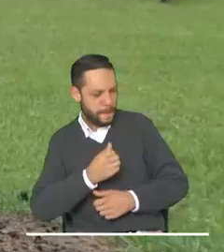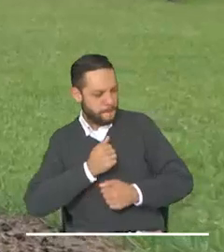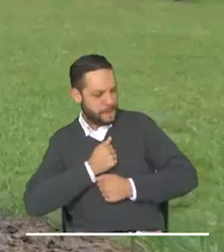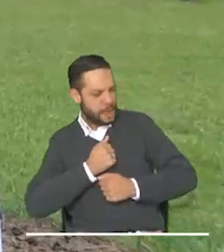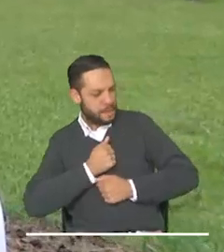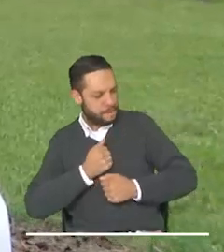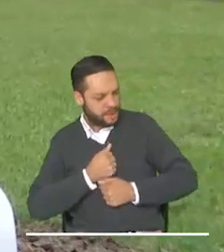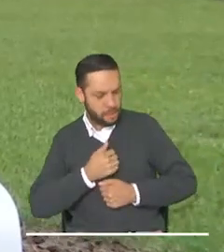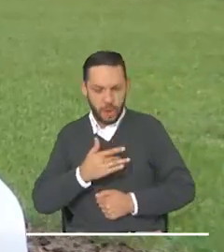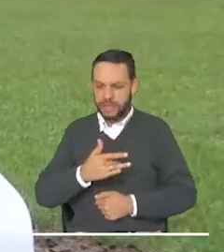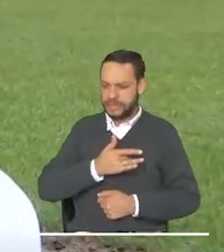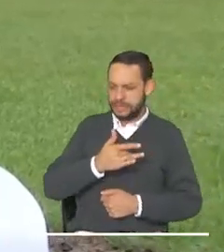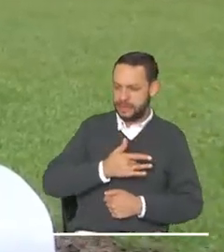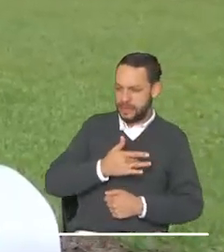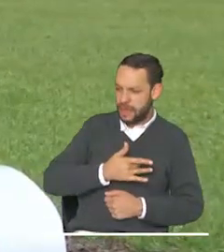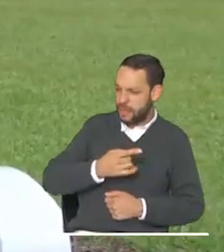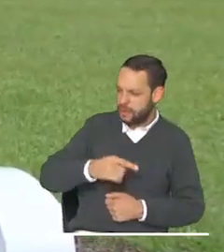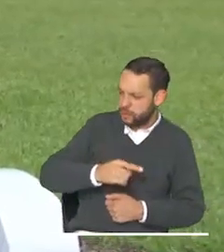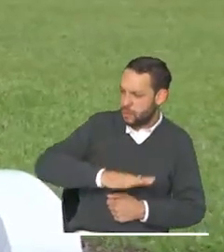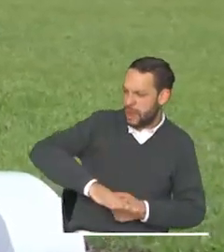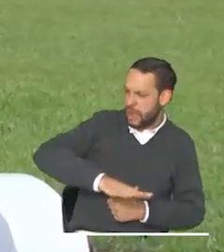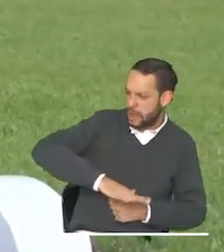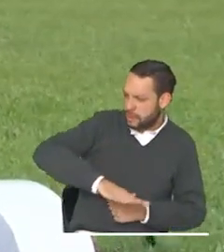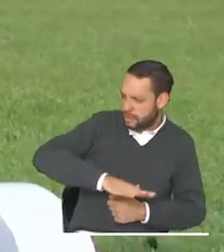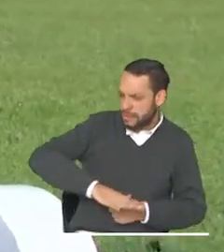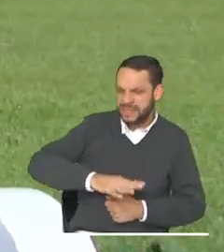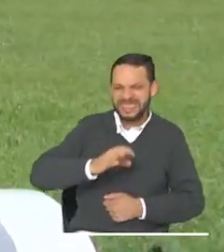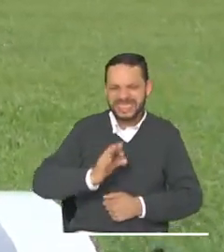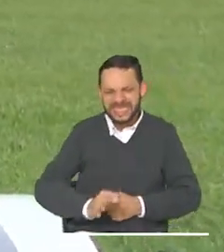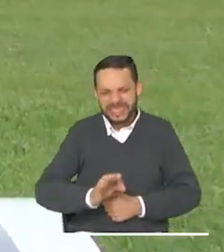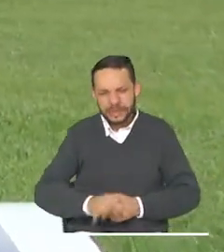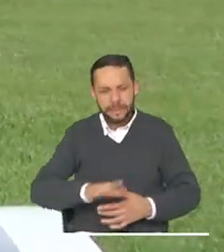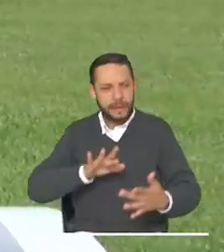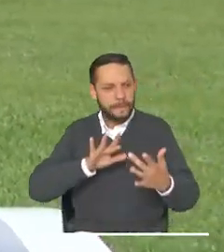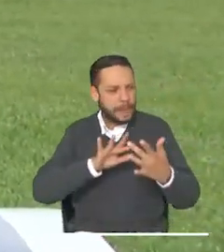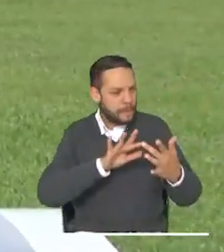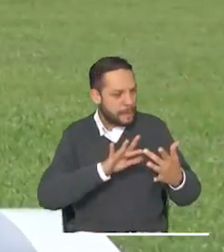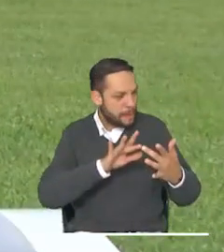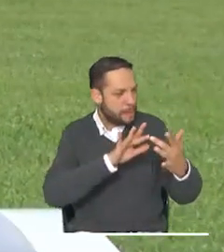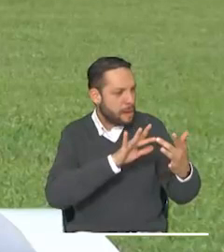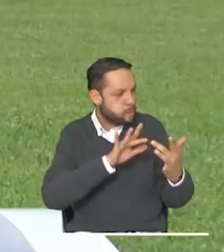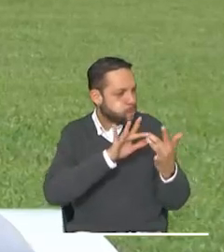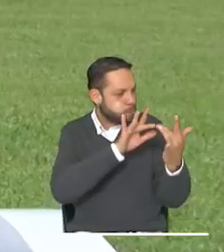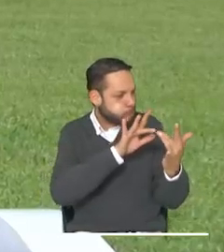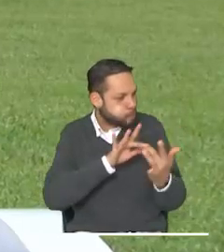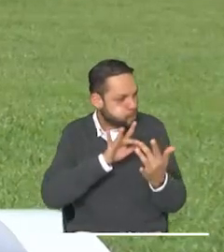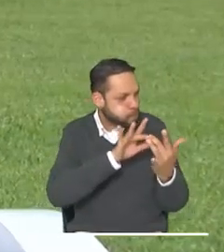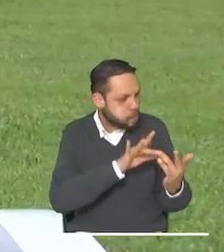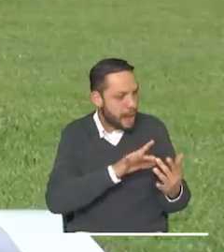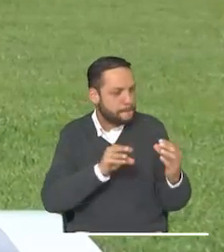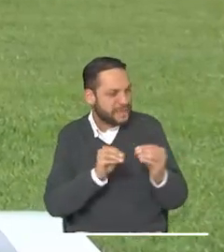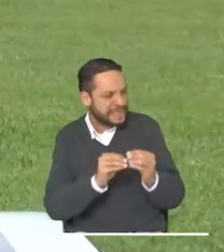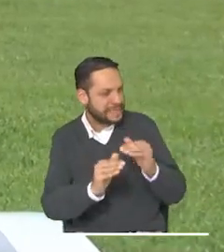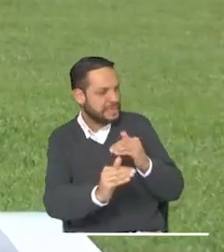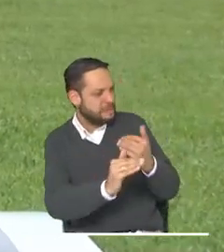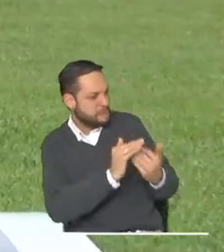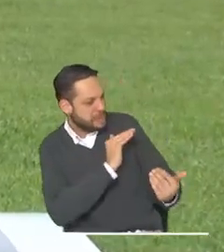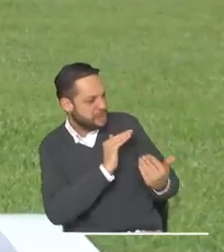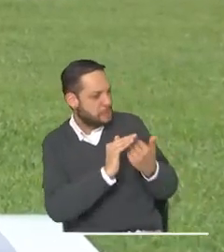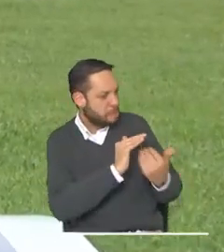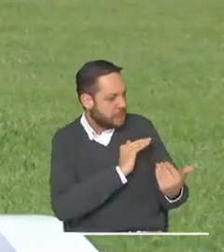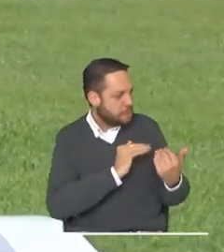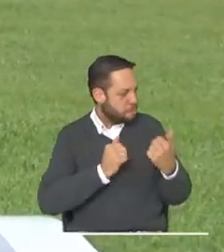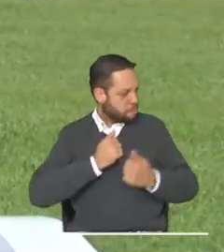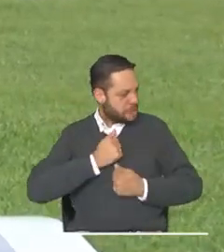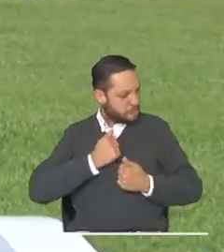sintiendo este espacio que cada mes nos reúne y nos invita a